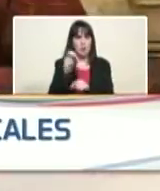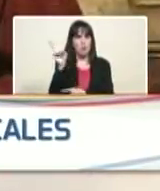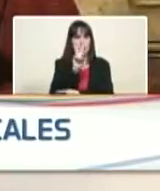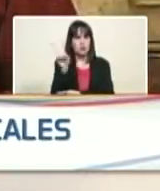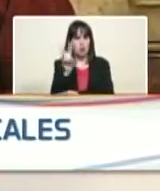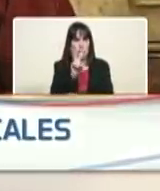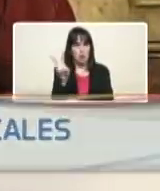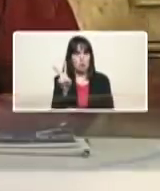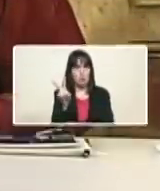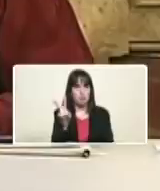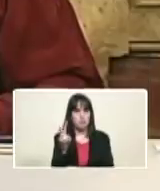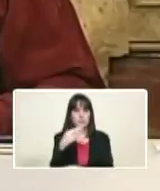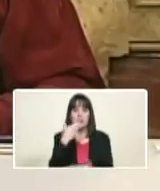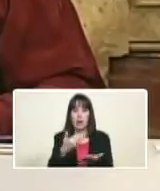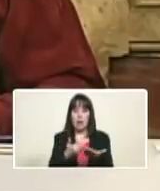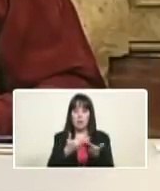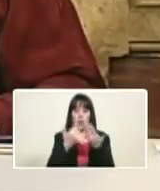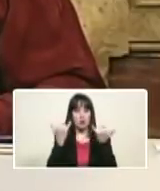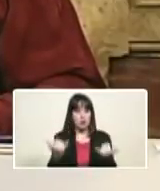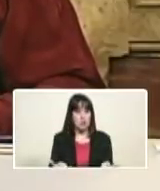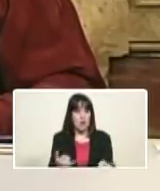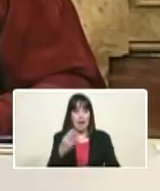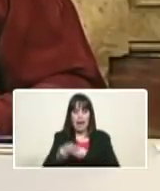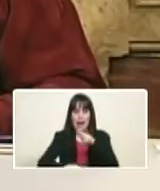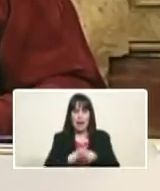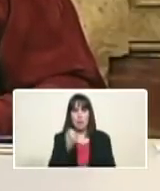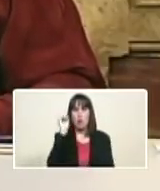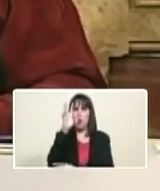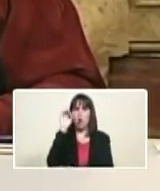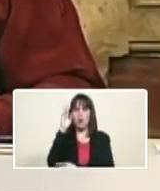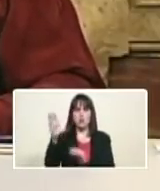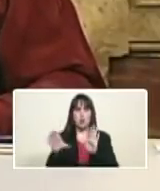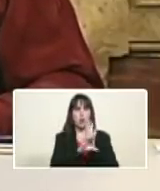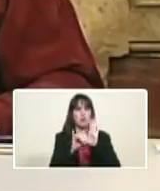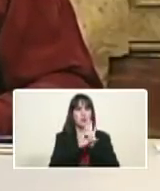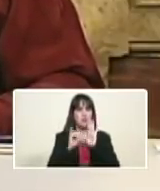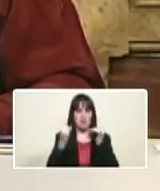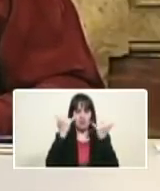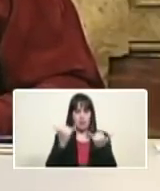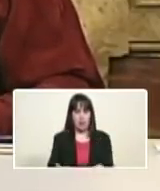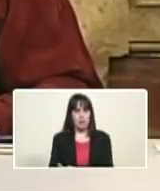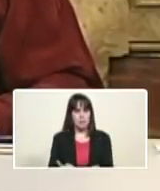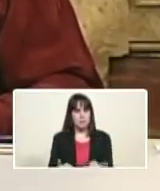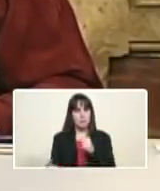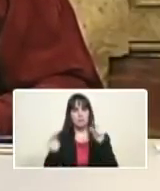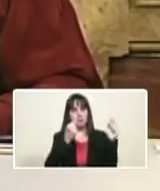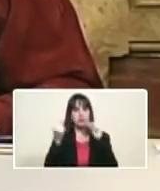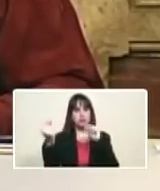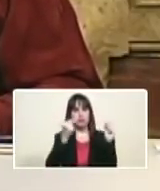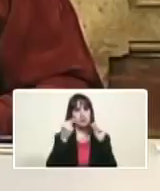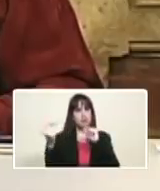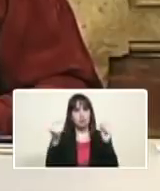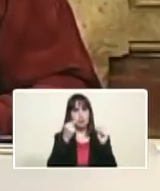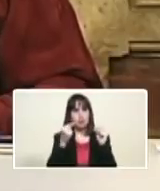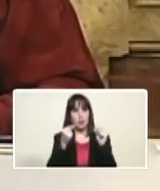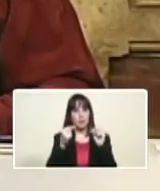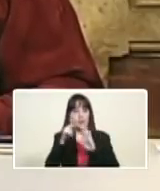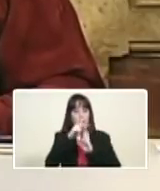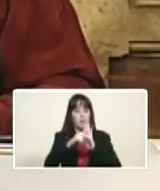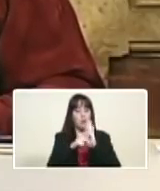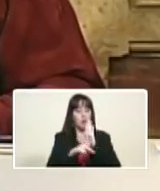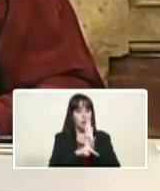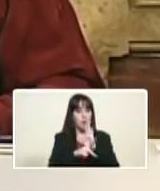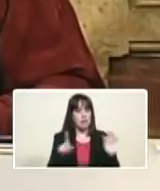Los convoco a que instalemos un gran congreso constituyente desde ya para debatir los términos del programa de